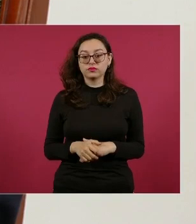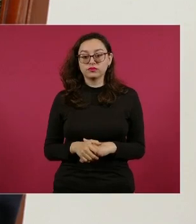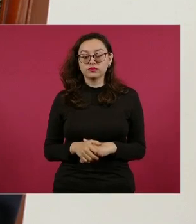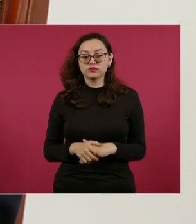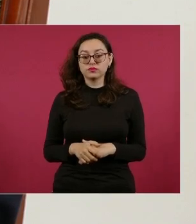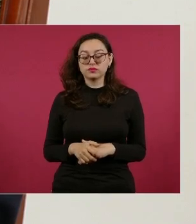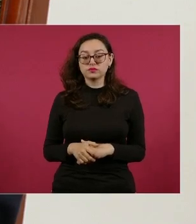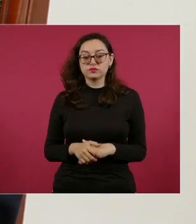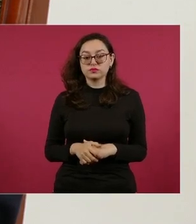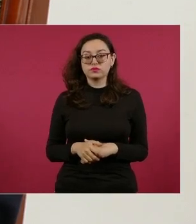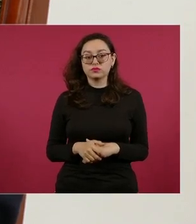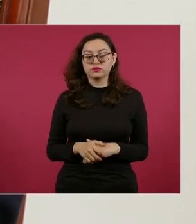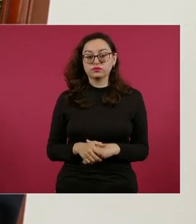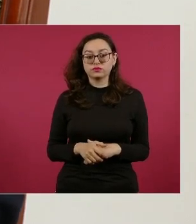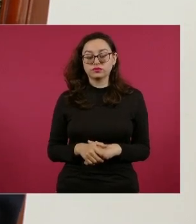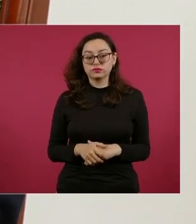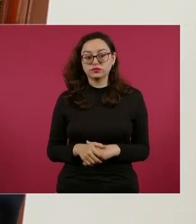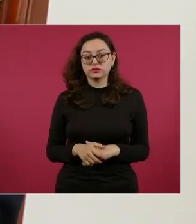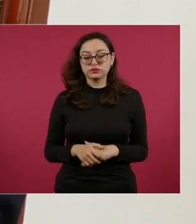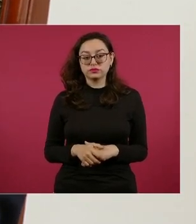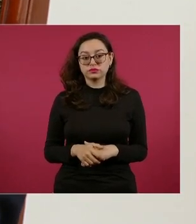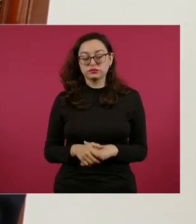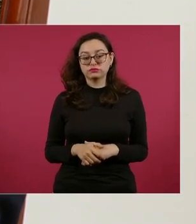detienen, se apoderan de un camión